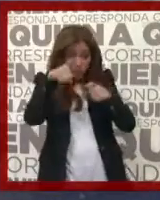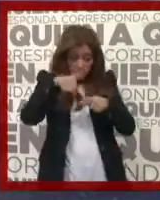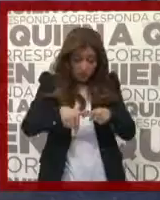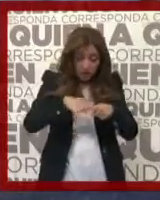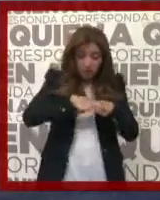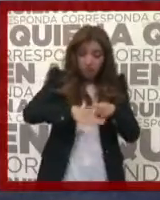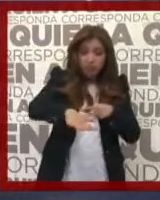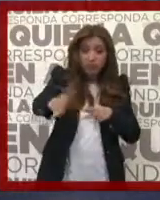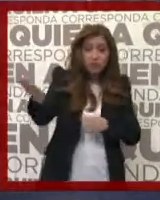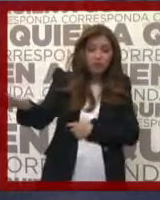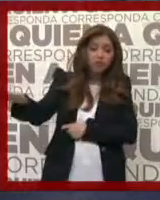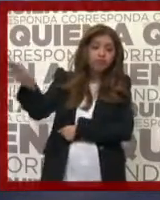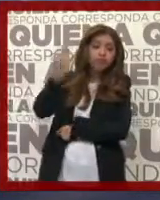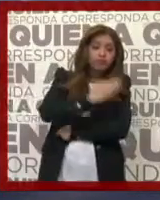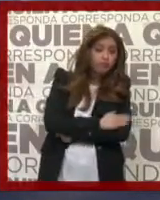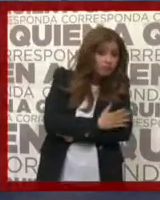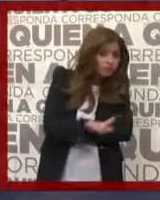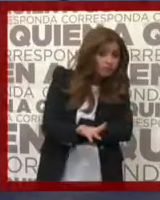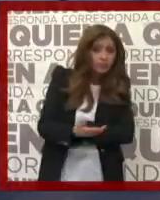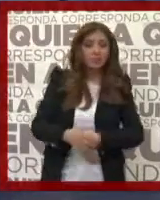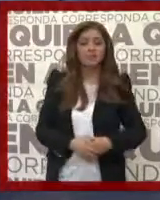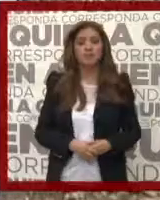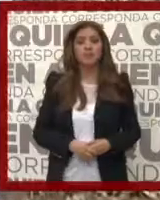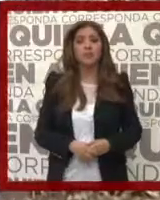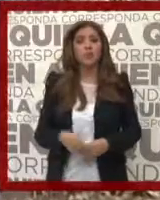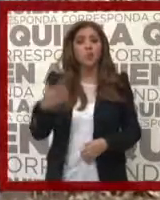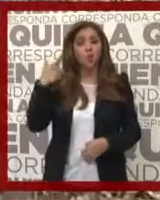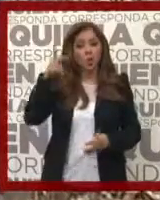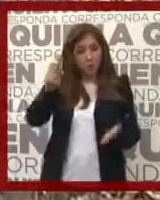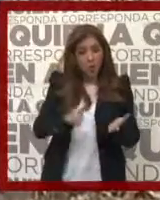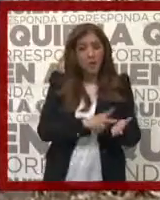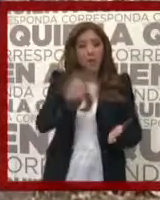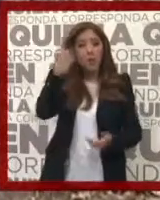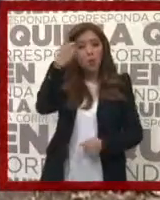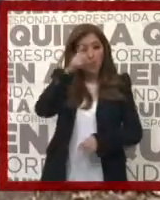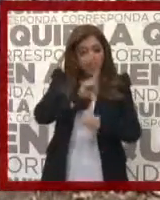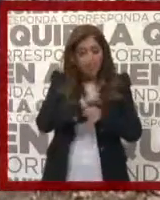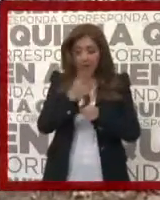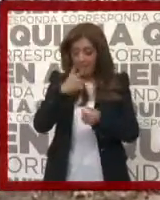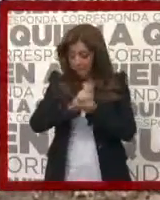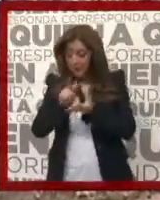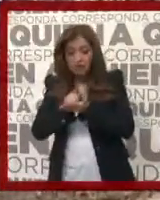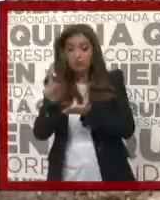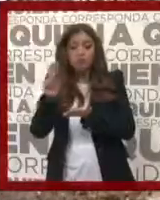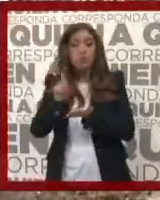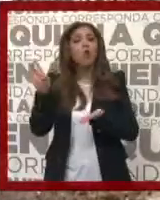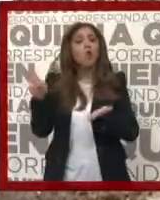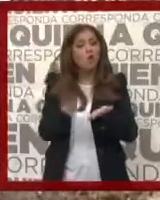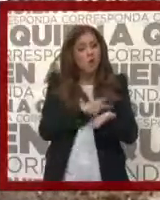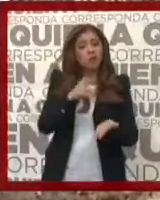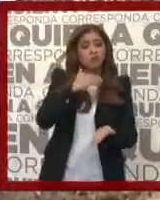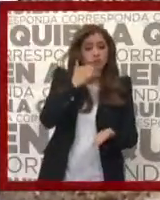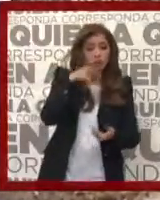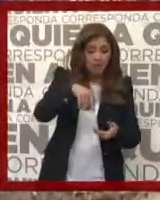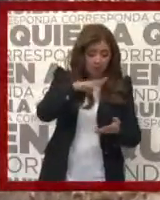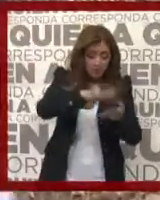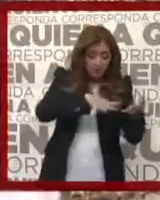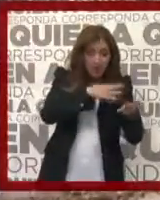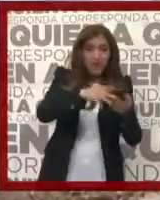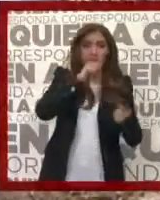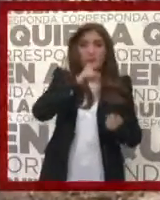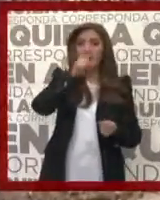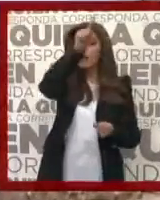el día. No tarda ni un día en volver otra vez el tiradero de aguas negras. Es en todas las coladeras, es aquí, en la de